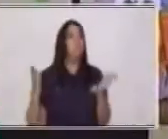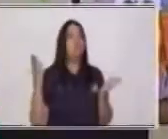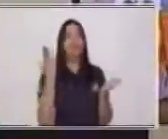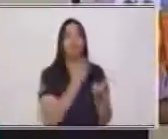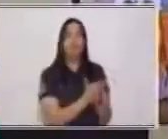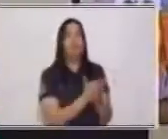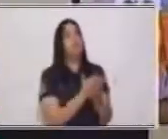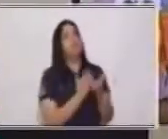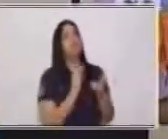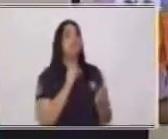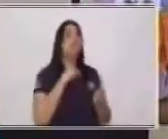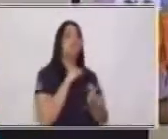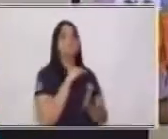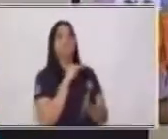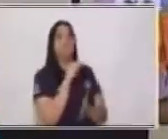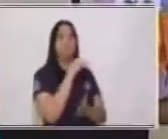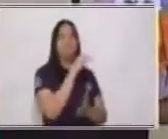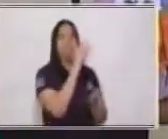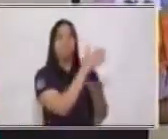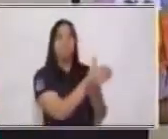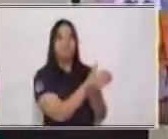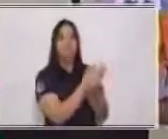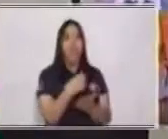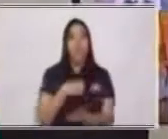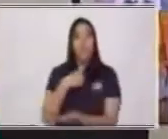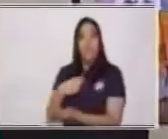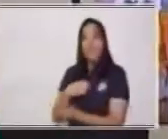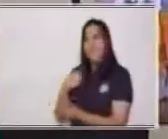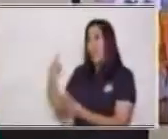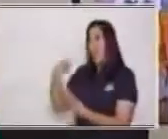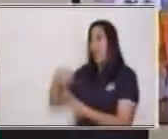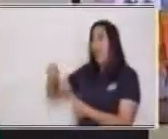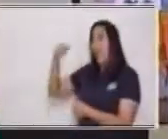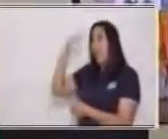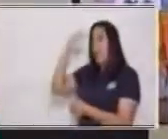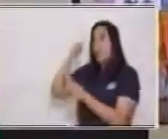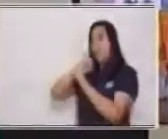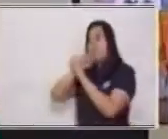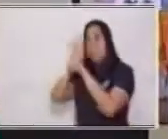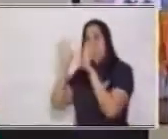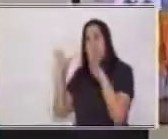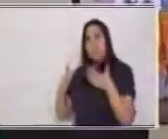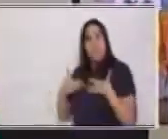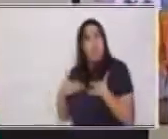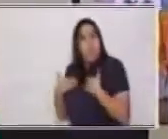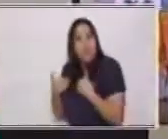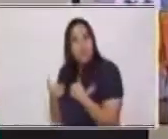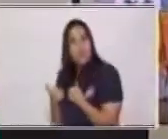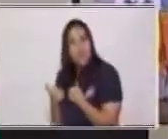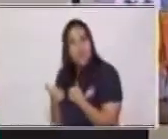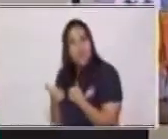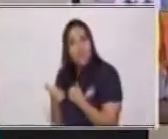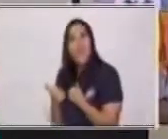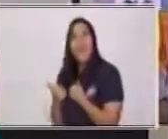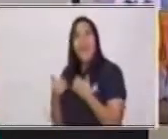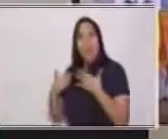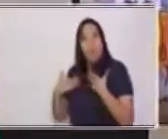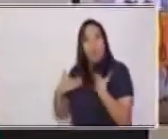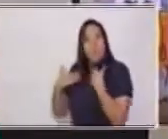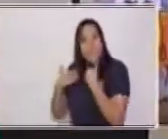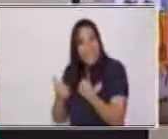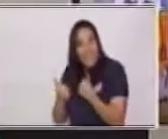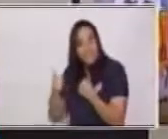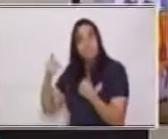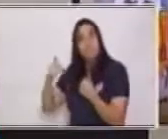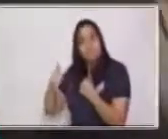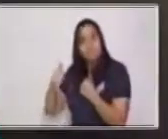están, verdad? Buenos días, ¿cómo están? Entonces, esa es una oración interrogativa. Y estas oraciones